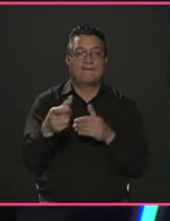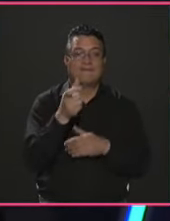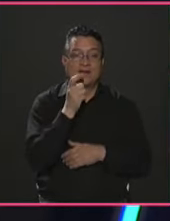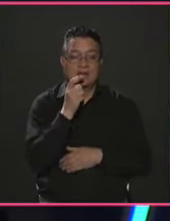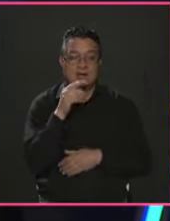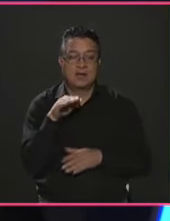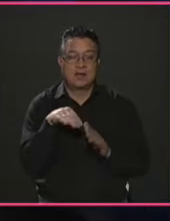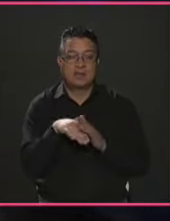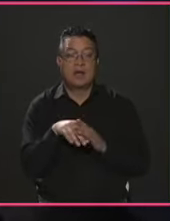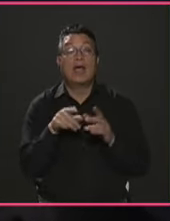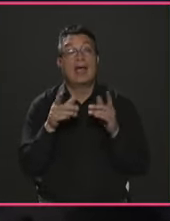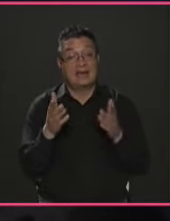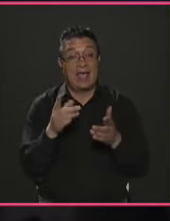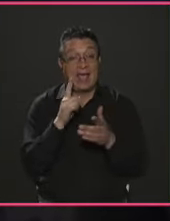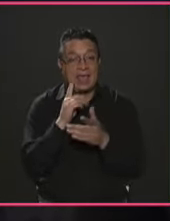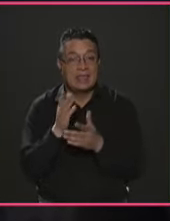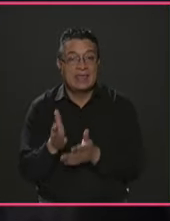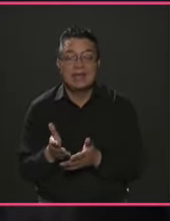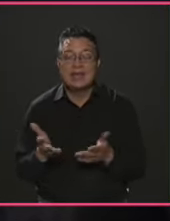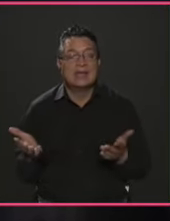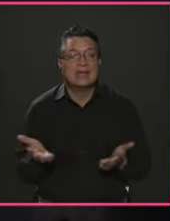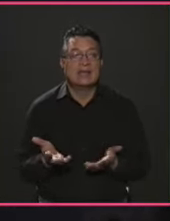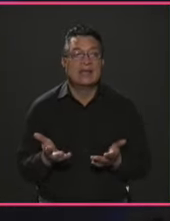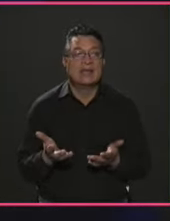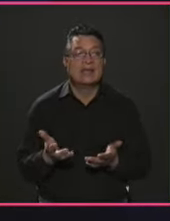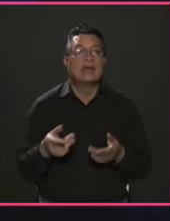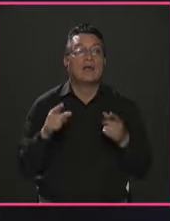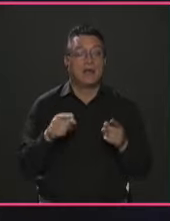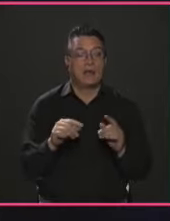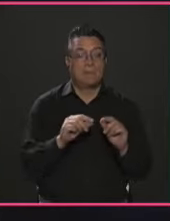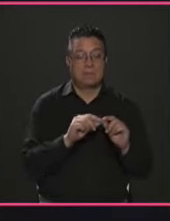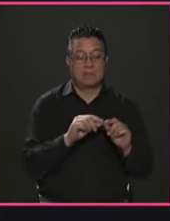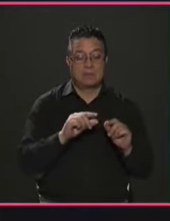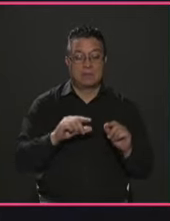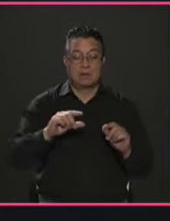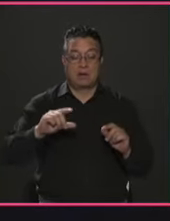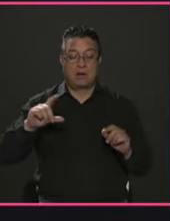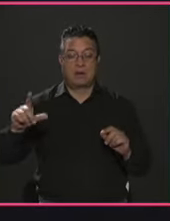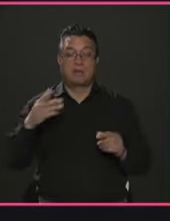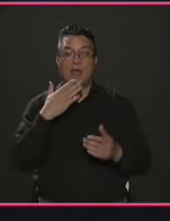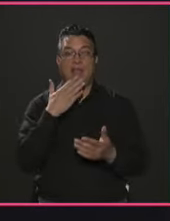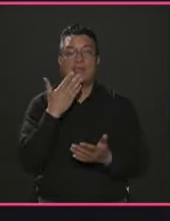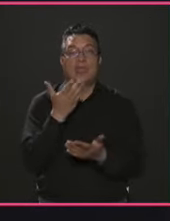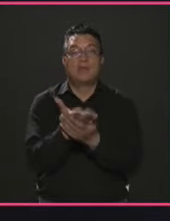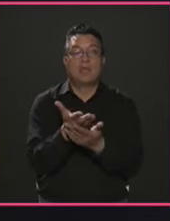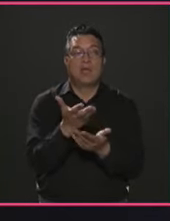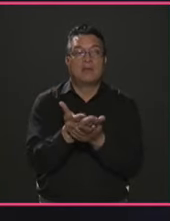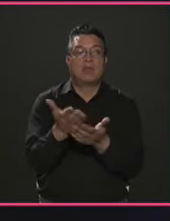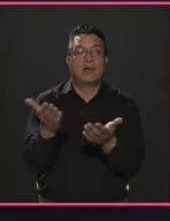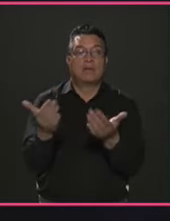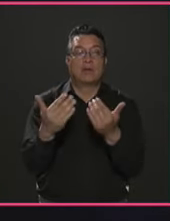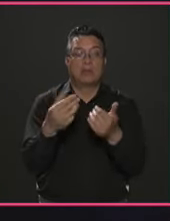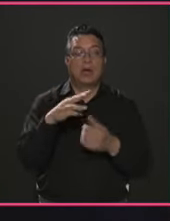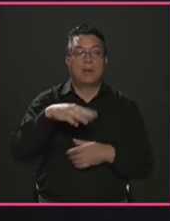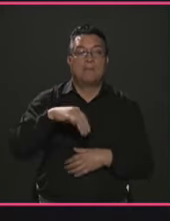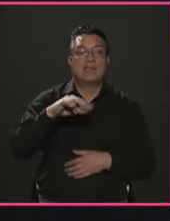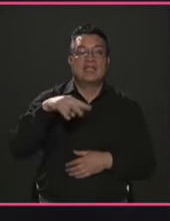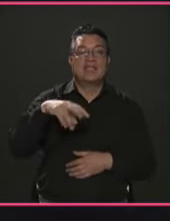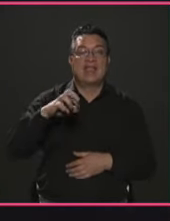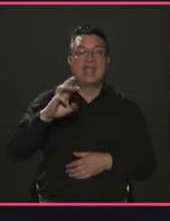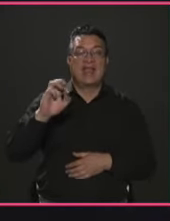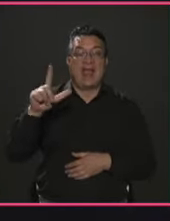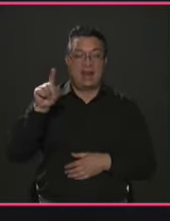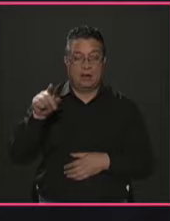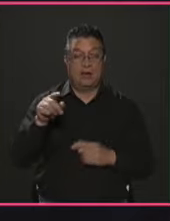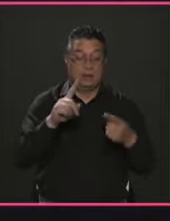que tenemos es una aumento de la demanda por por minerales críticos